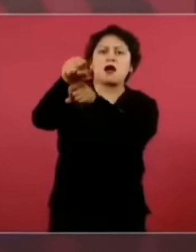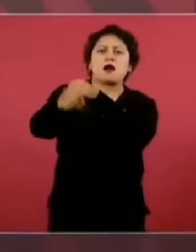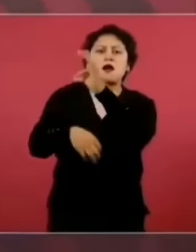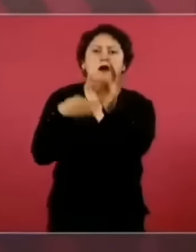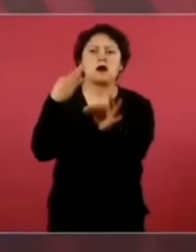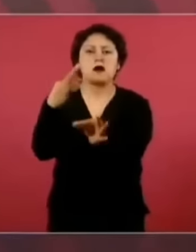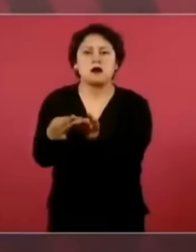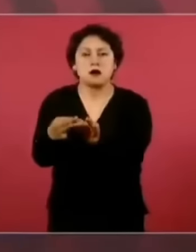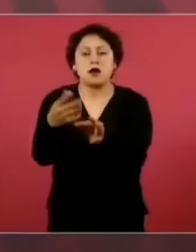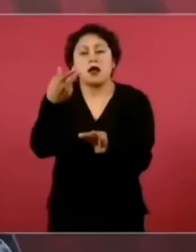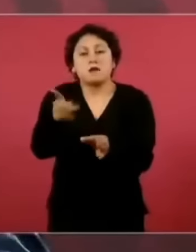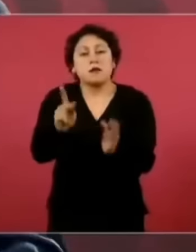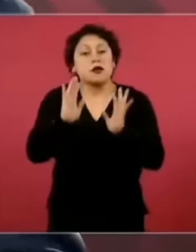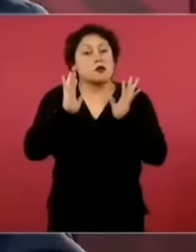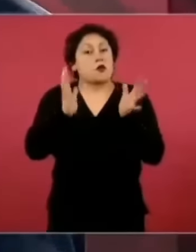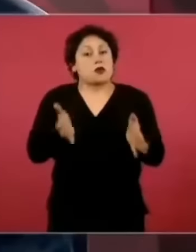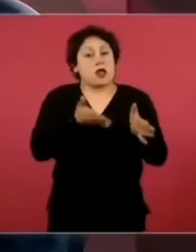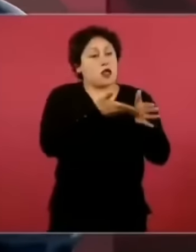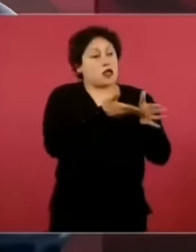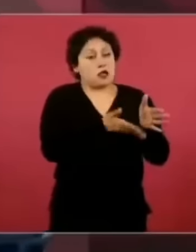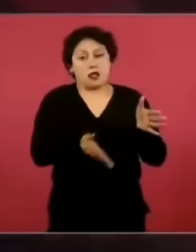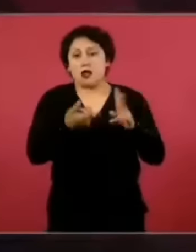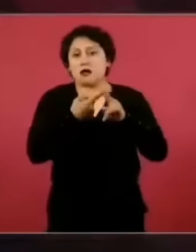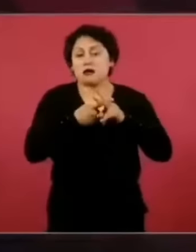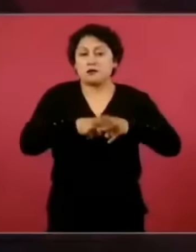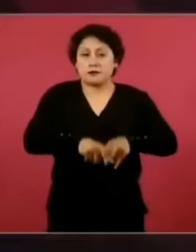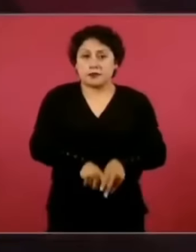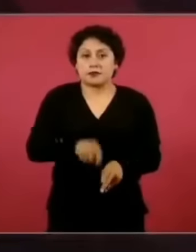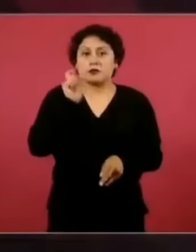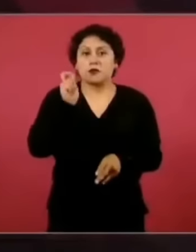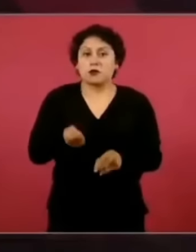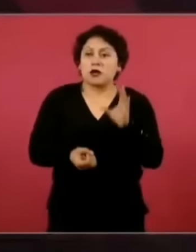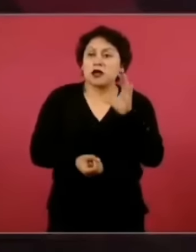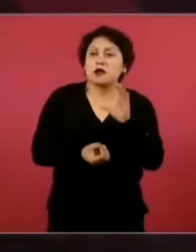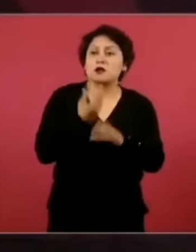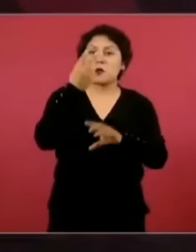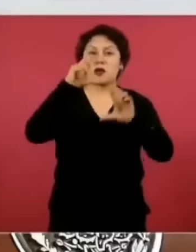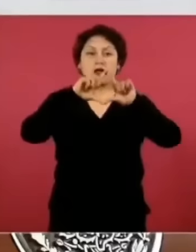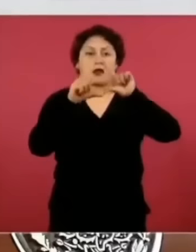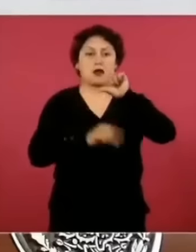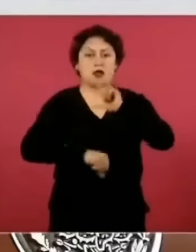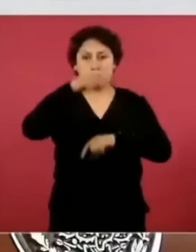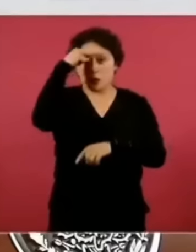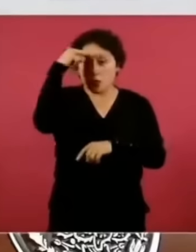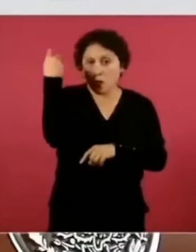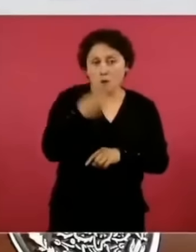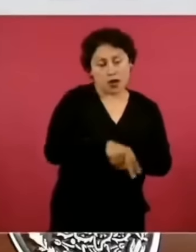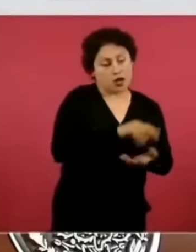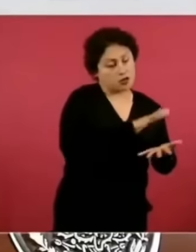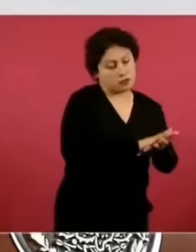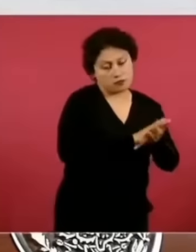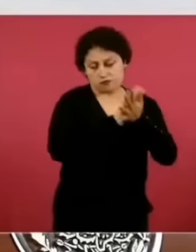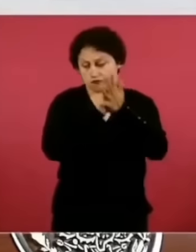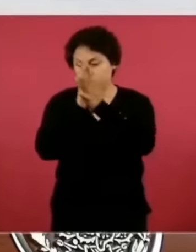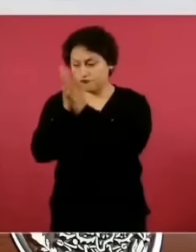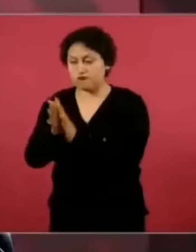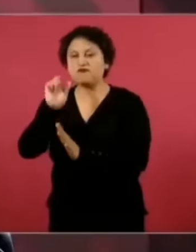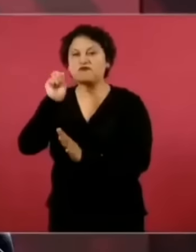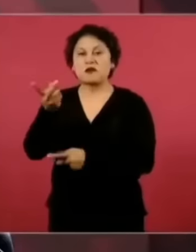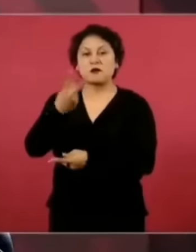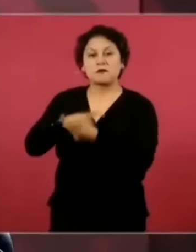iniciamos una etapa nueva en la vida pública de México. Se inicia el renacimiento de nuestro país.